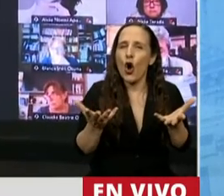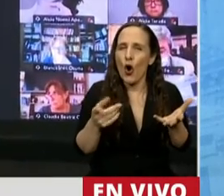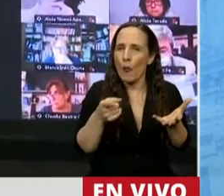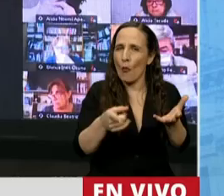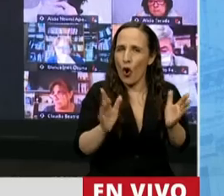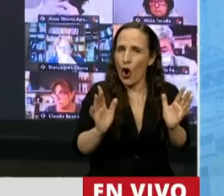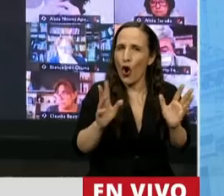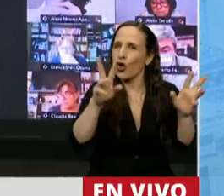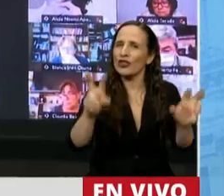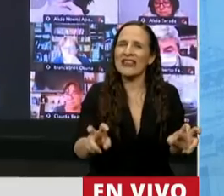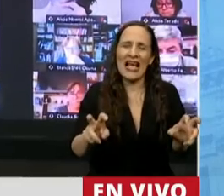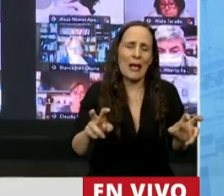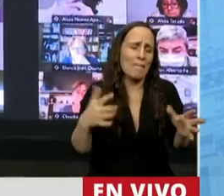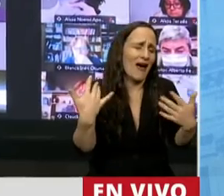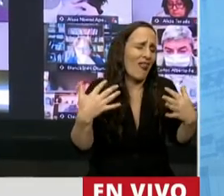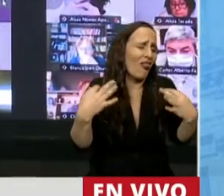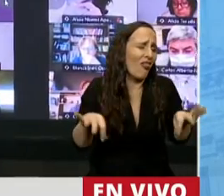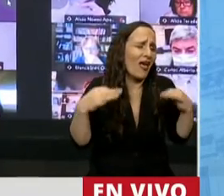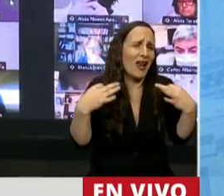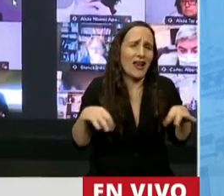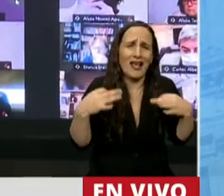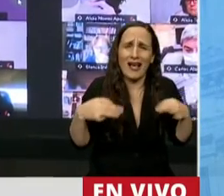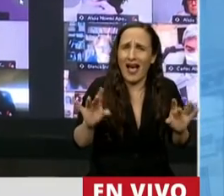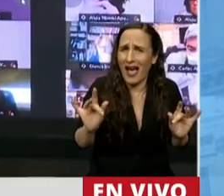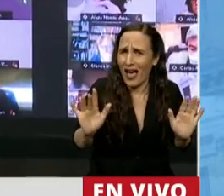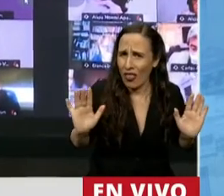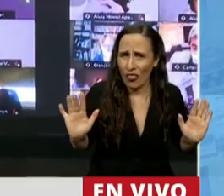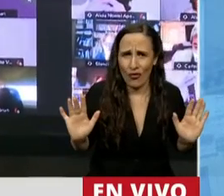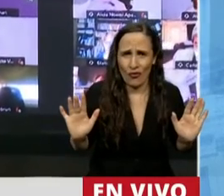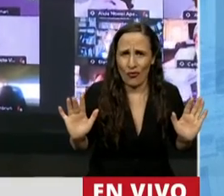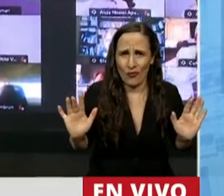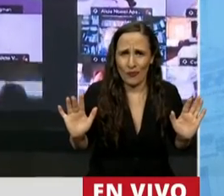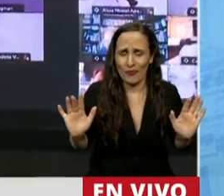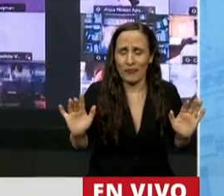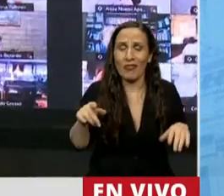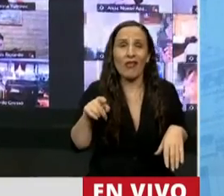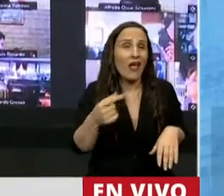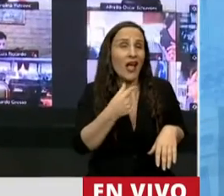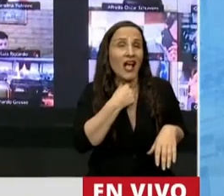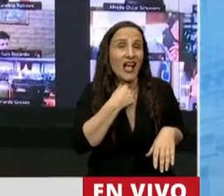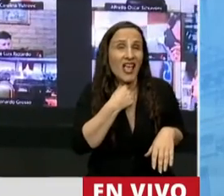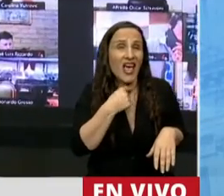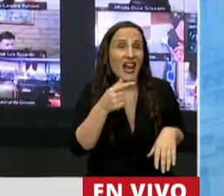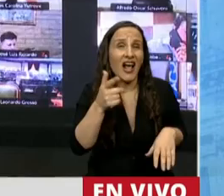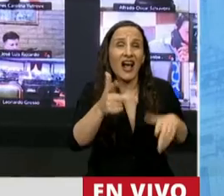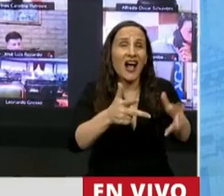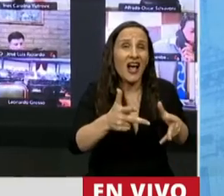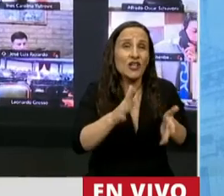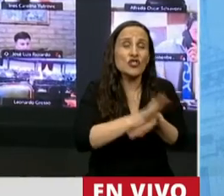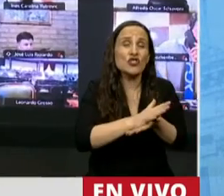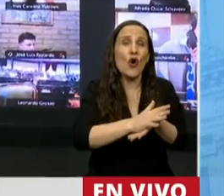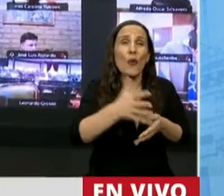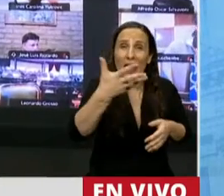encarado un tema tan delicado. Nos quieren llevar a tratar el aborto,